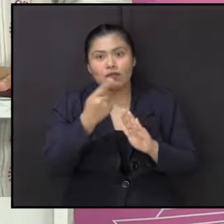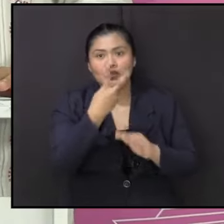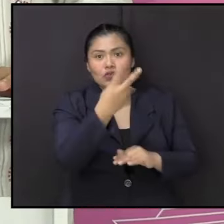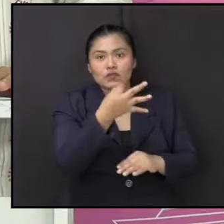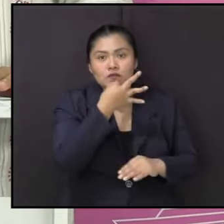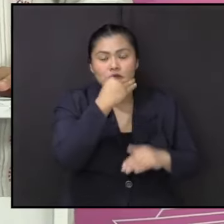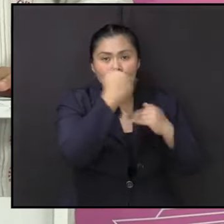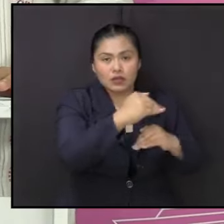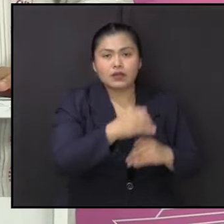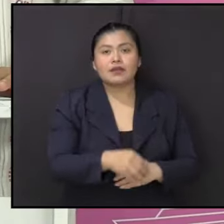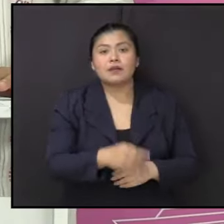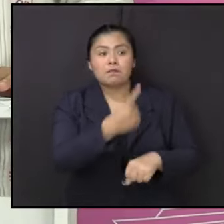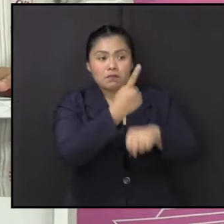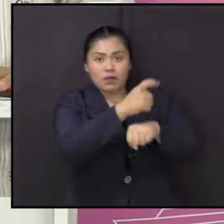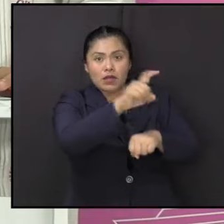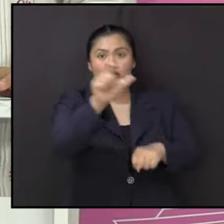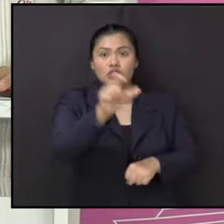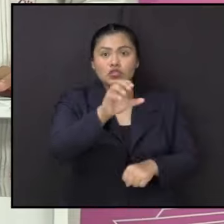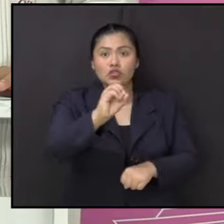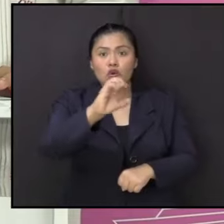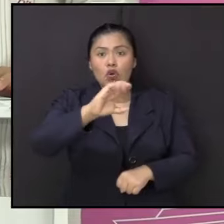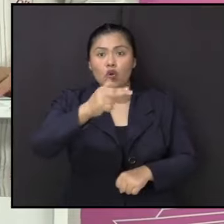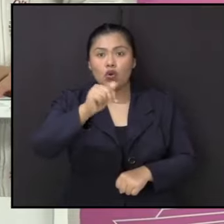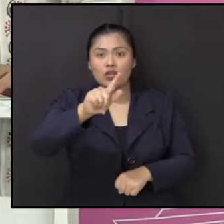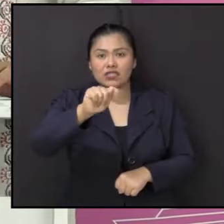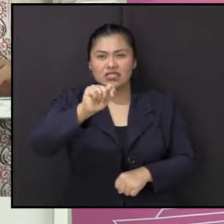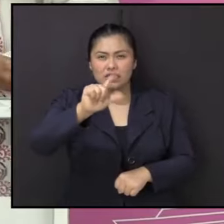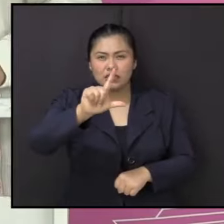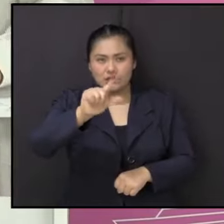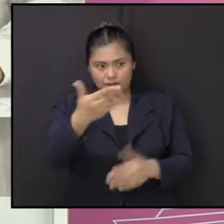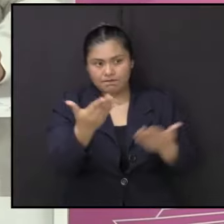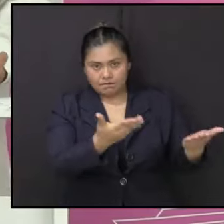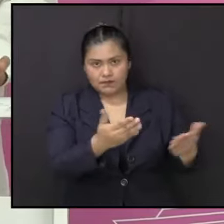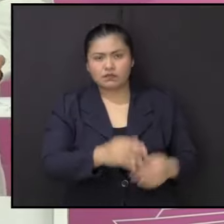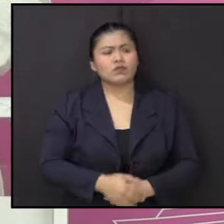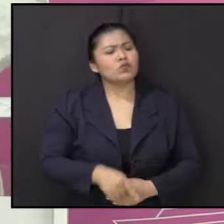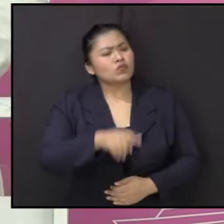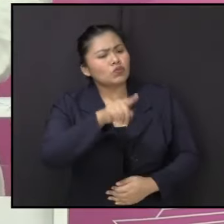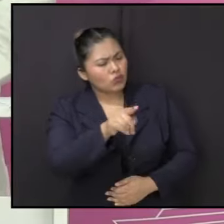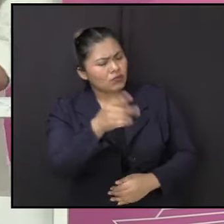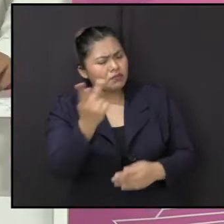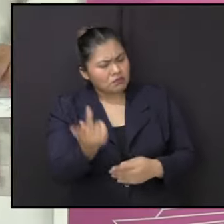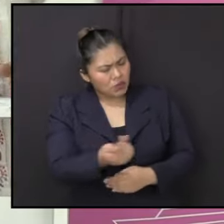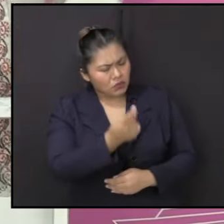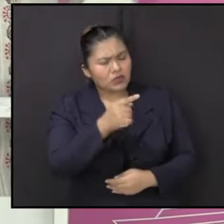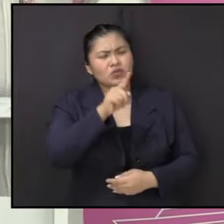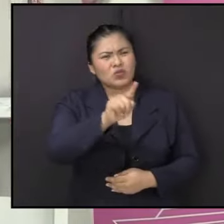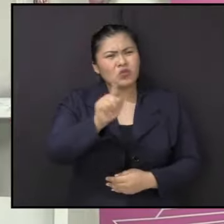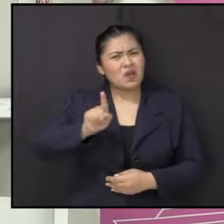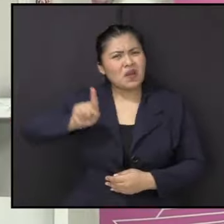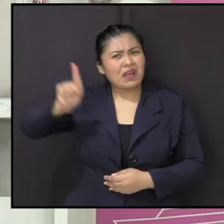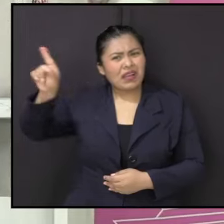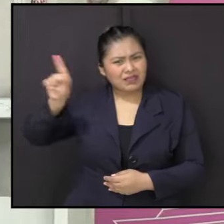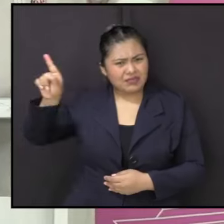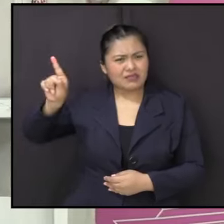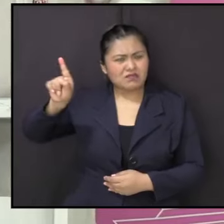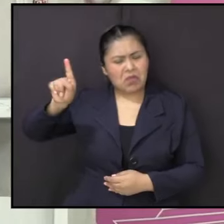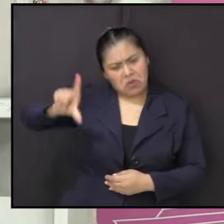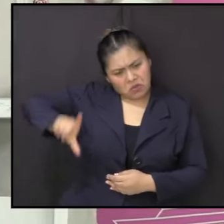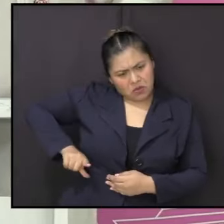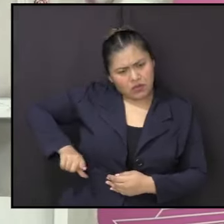Xochitl Arbezú Lago. La pregunta es, ¿qué propondrían desde la legislatura para impulsar el